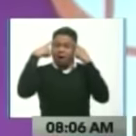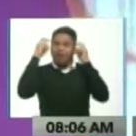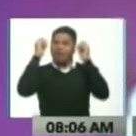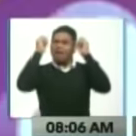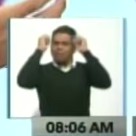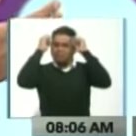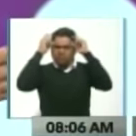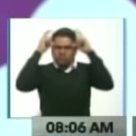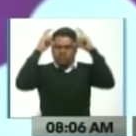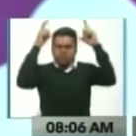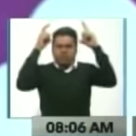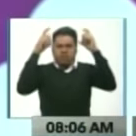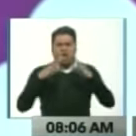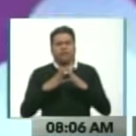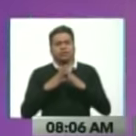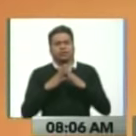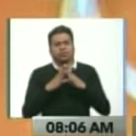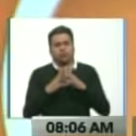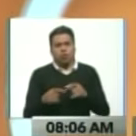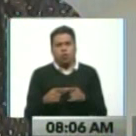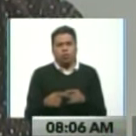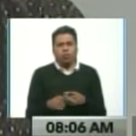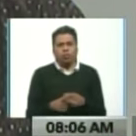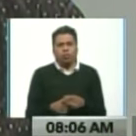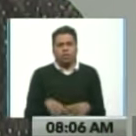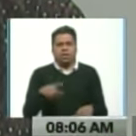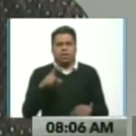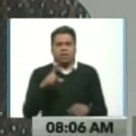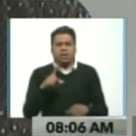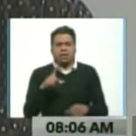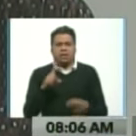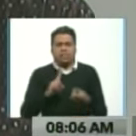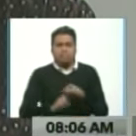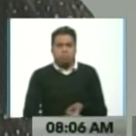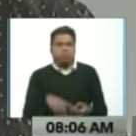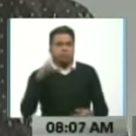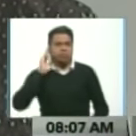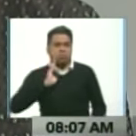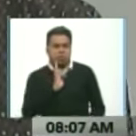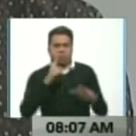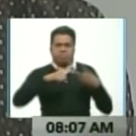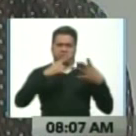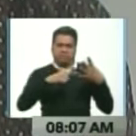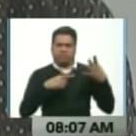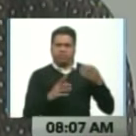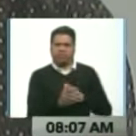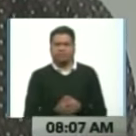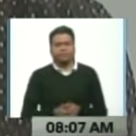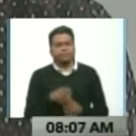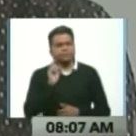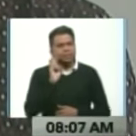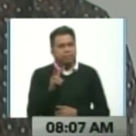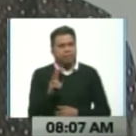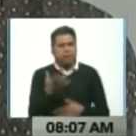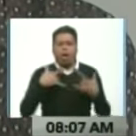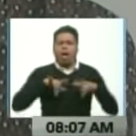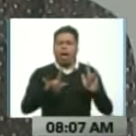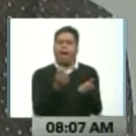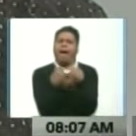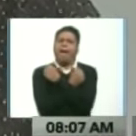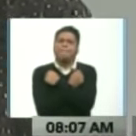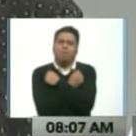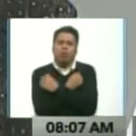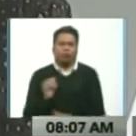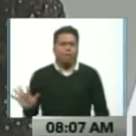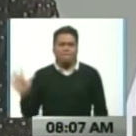de Sucre, Manolita, claro, de todos. Claro, ahí nosotros hacemos que por lo menos en el videojuego se vea que está hecho con amor patrio, ¿me entiendes? Y la